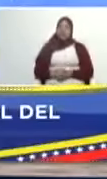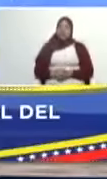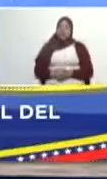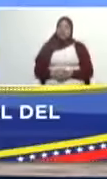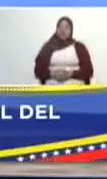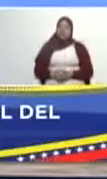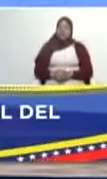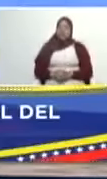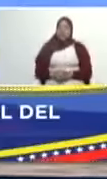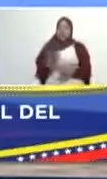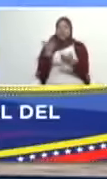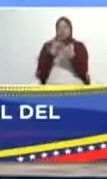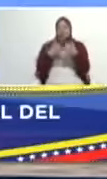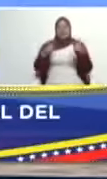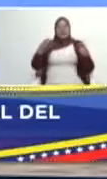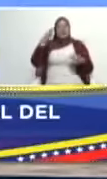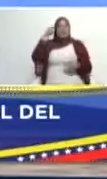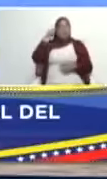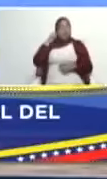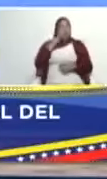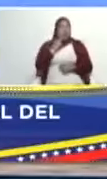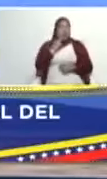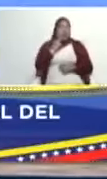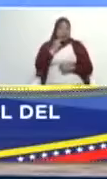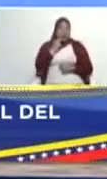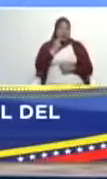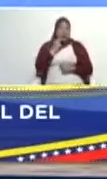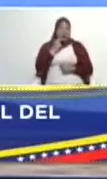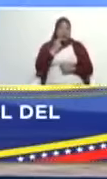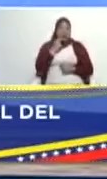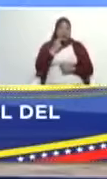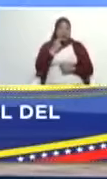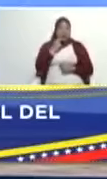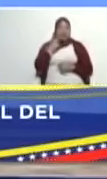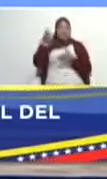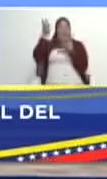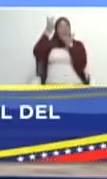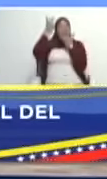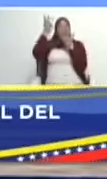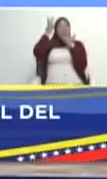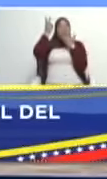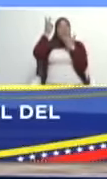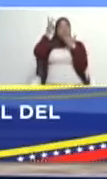el libertador Simón Bolívar, el gran cacique Guaycaipuro,